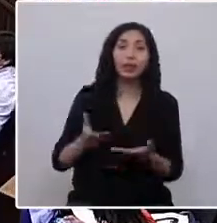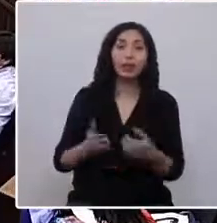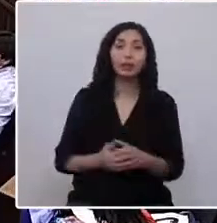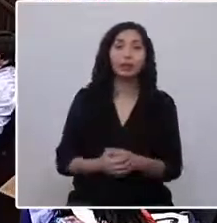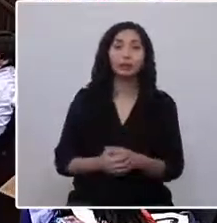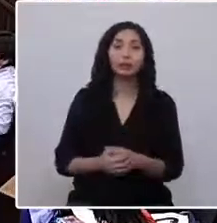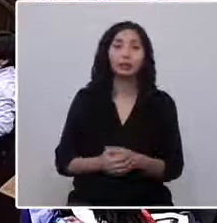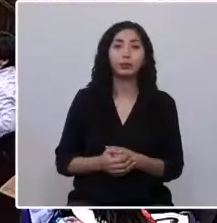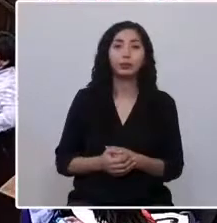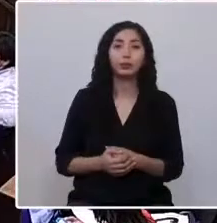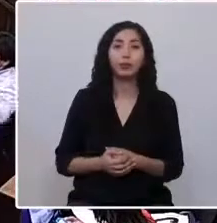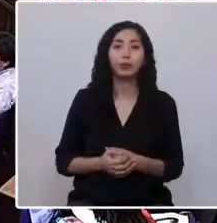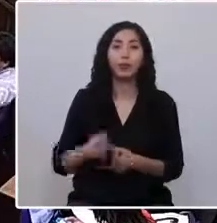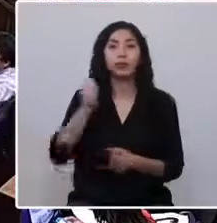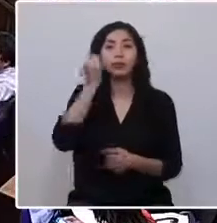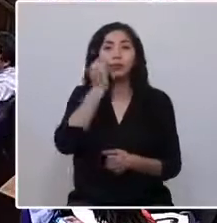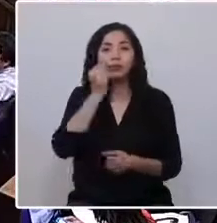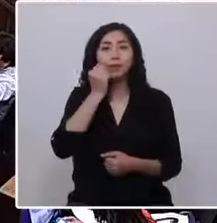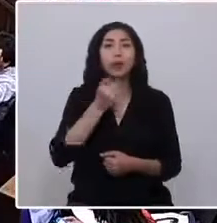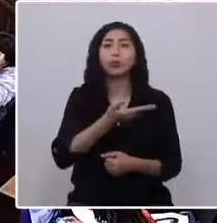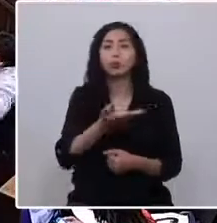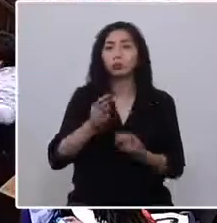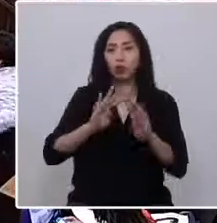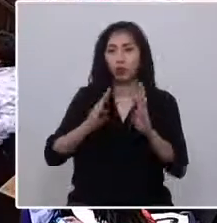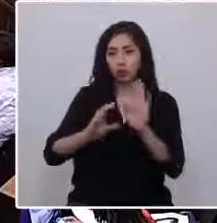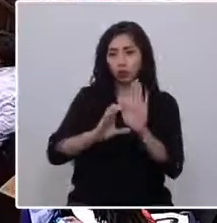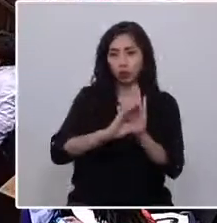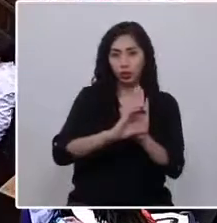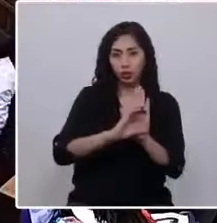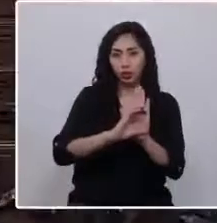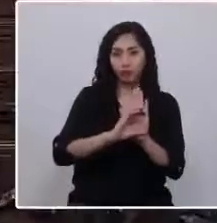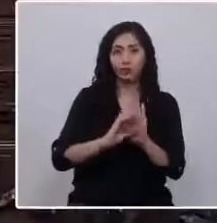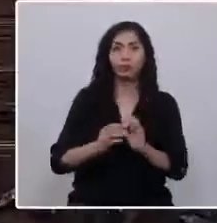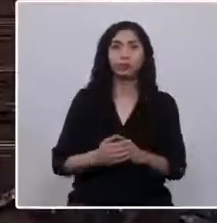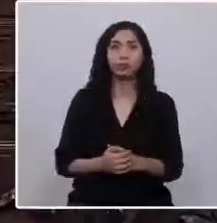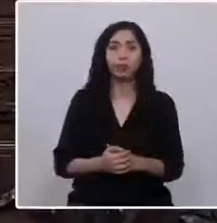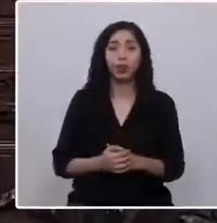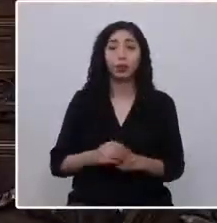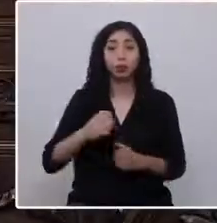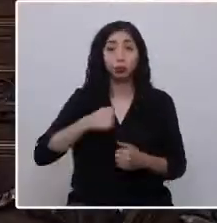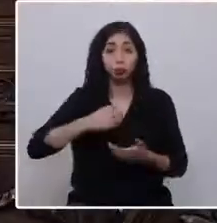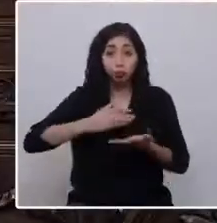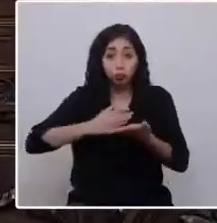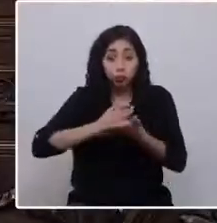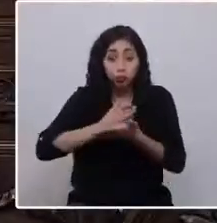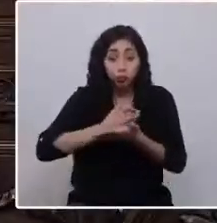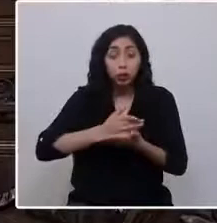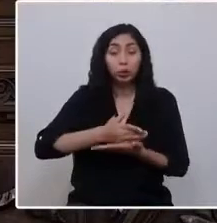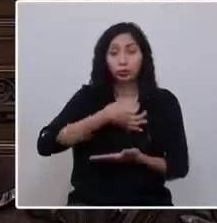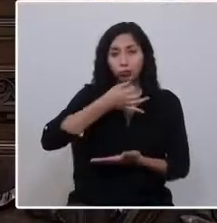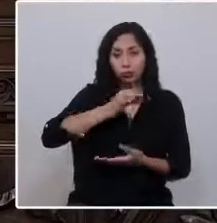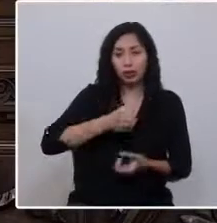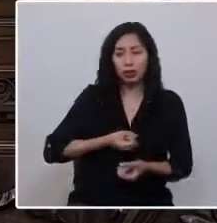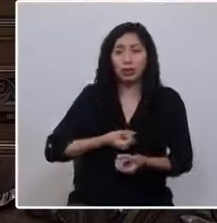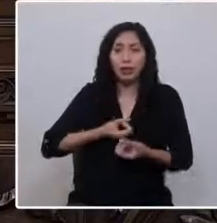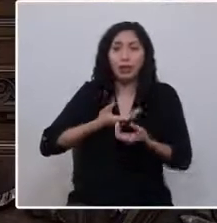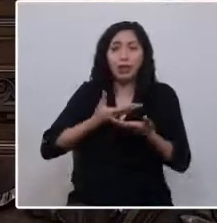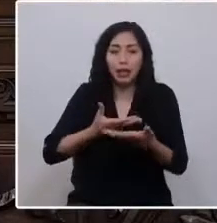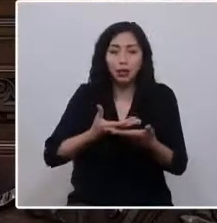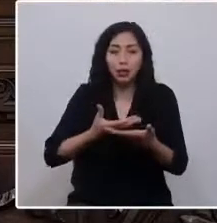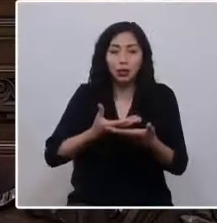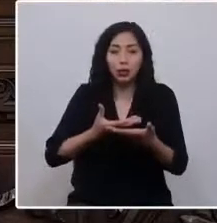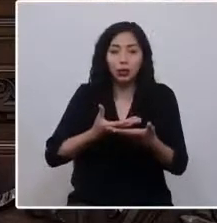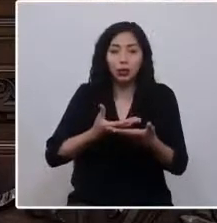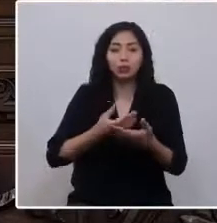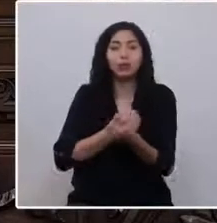estimados y estimadas constituyentes de compartir expresando el alto honor que